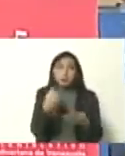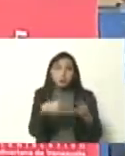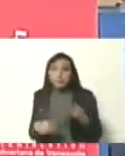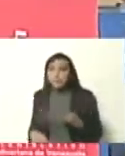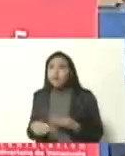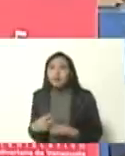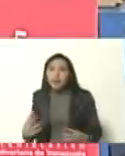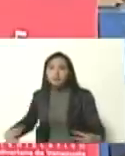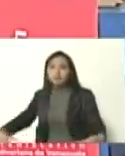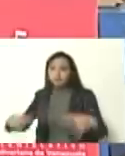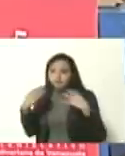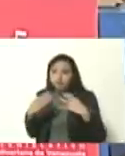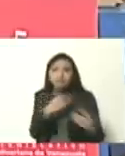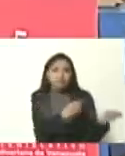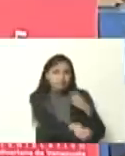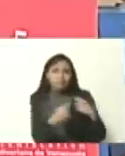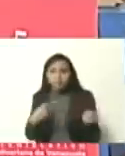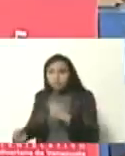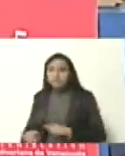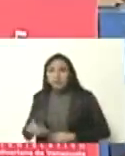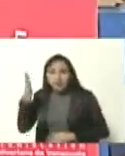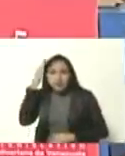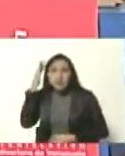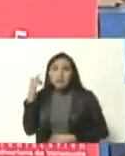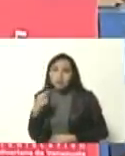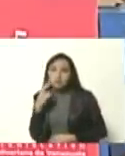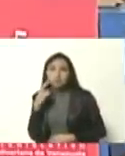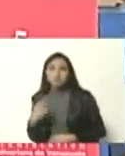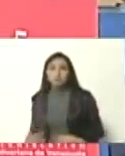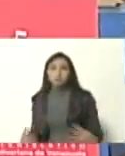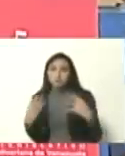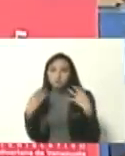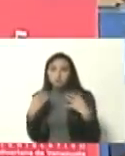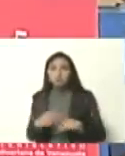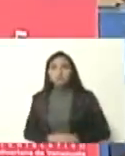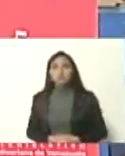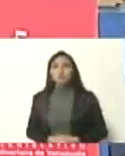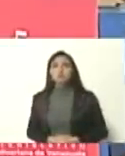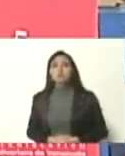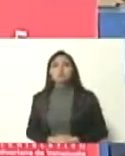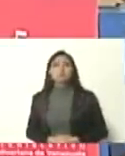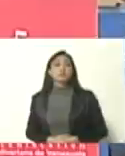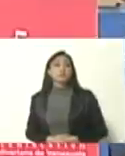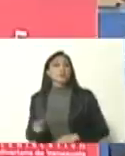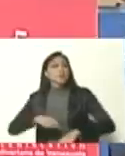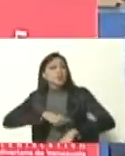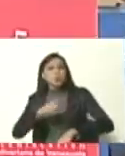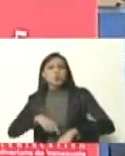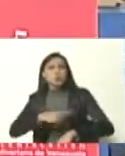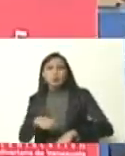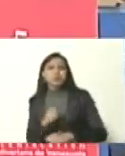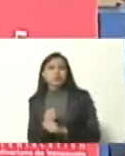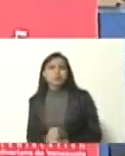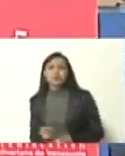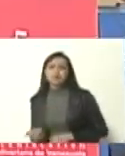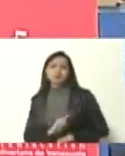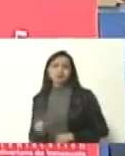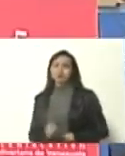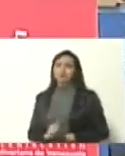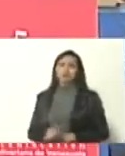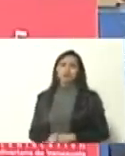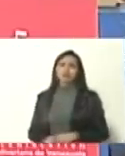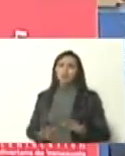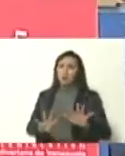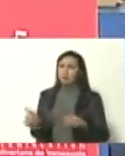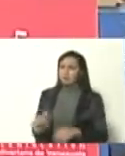están pendientes de esta alocución, a que no es necesario que esperen 9 meses. No deben esperar